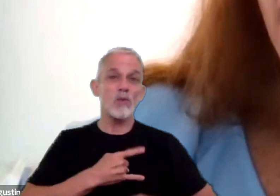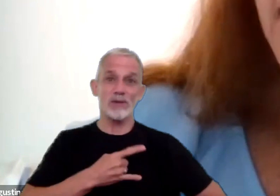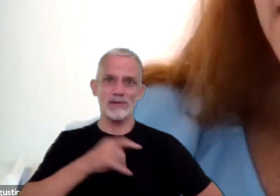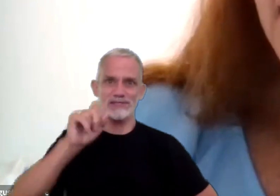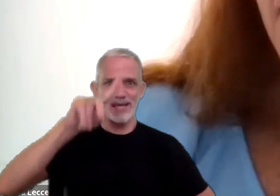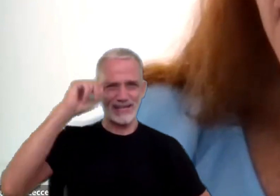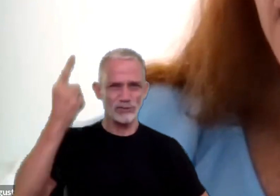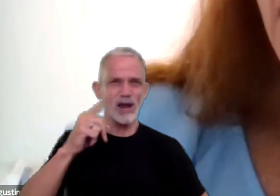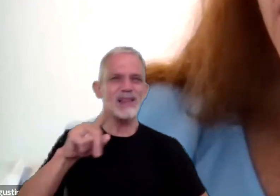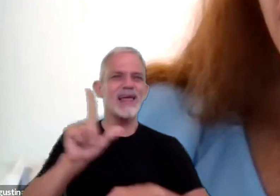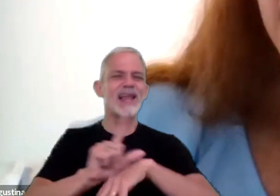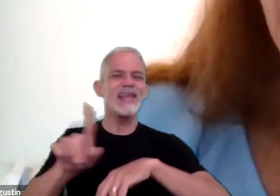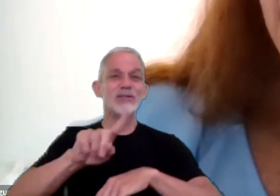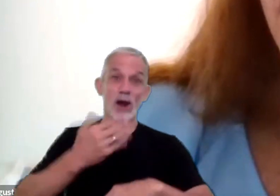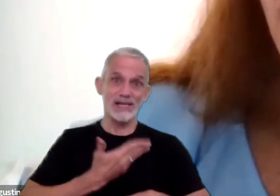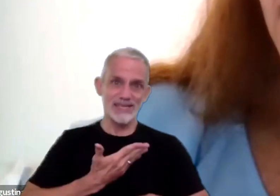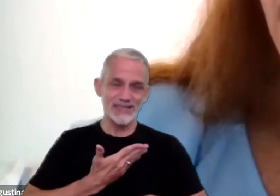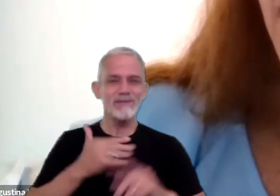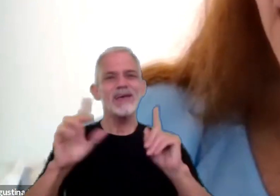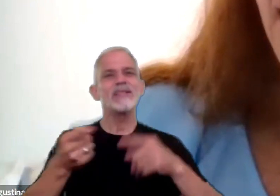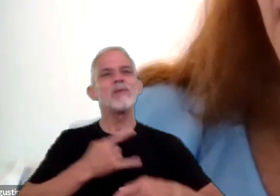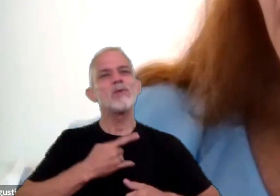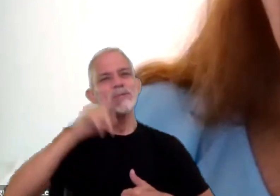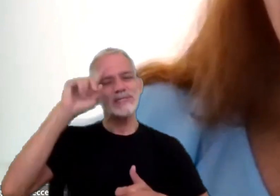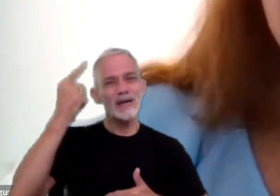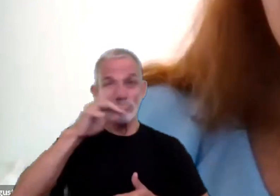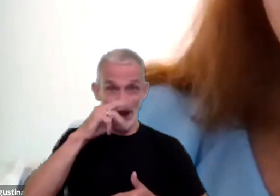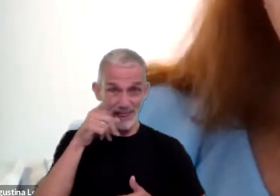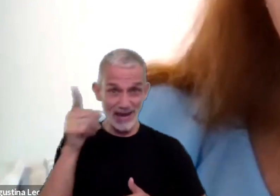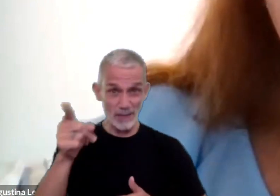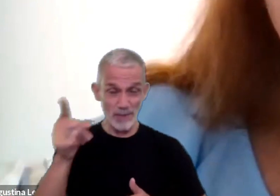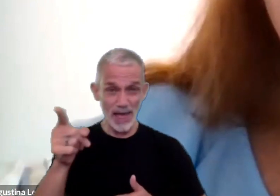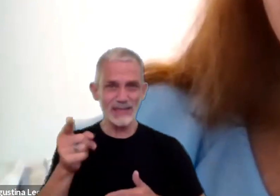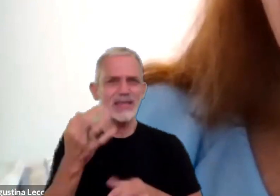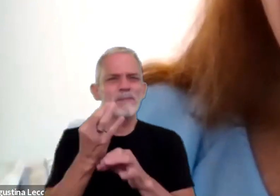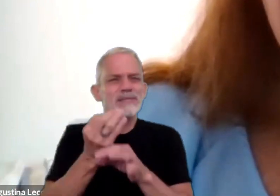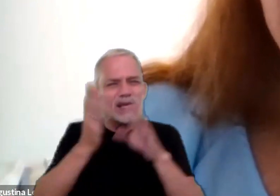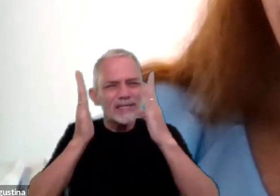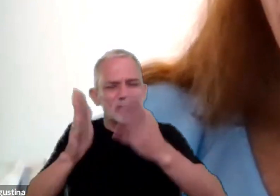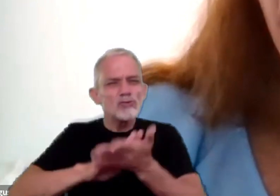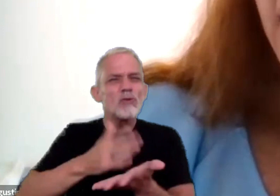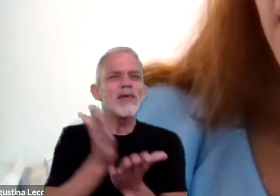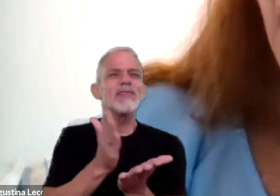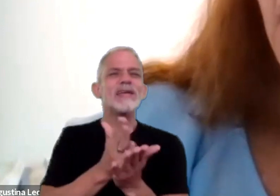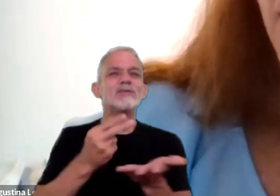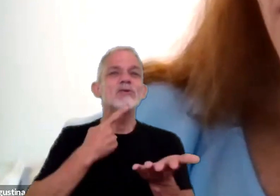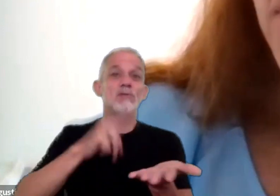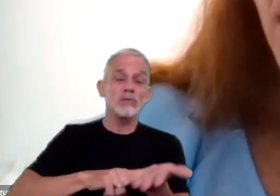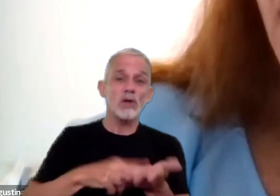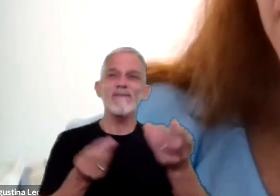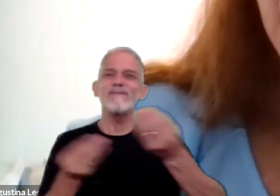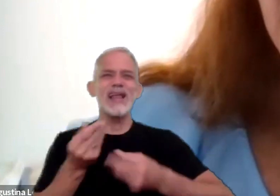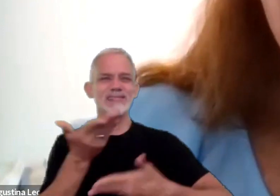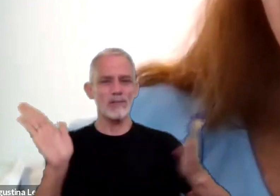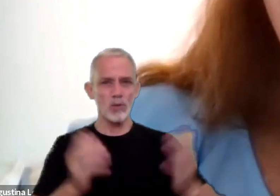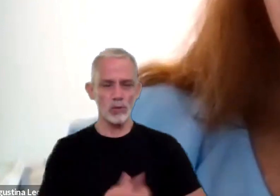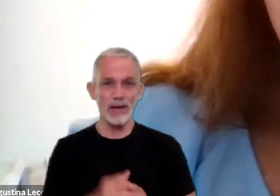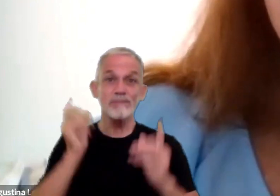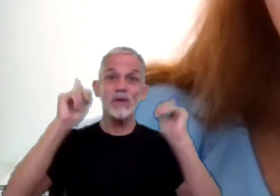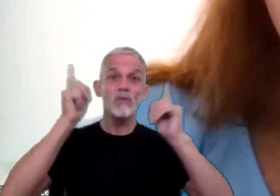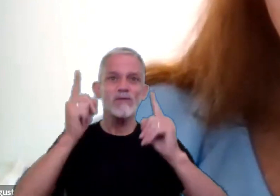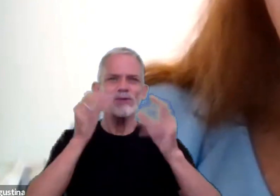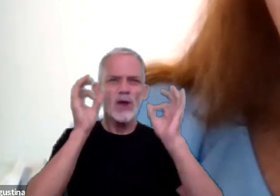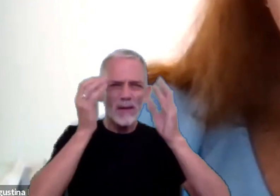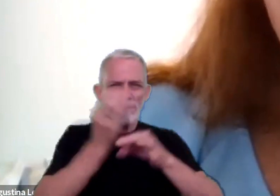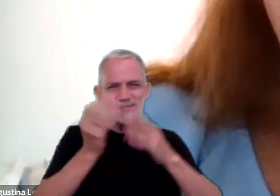Nacional de Litoral, Santa Fe, y a la Universidad Nacional de La Plata, especialización en derechos tributarios y finanzas públicas, profesora de la especialización